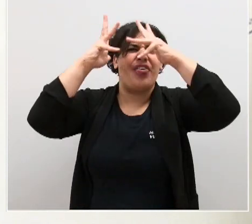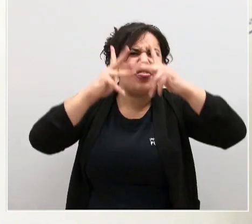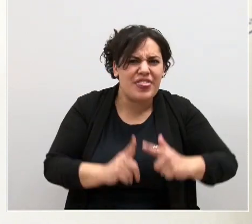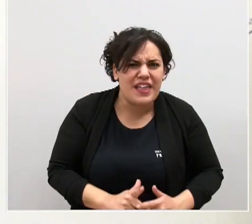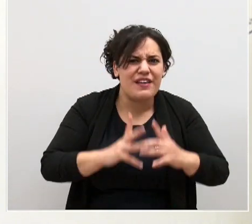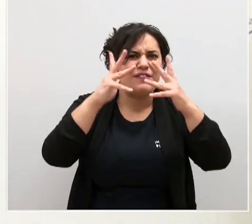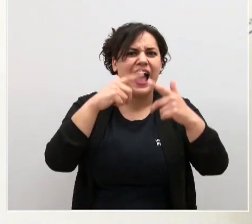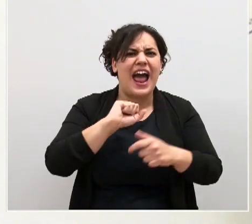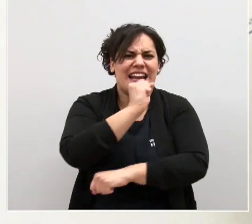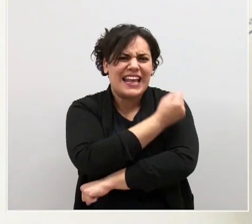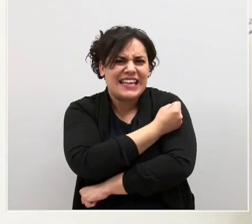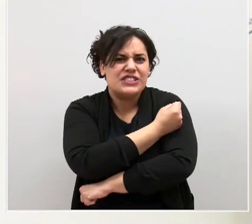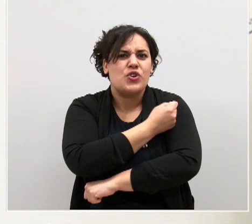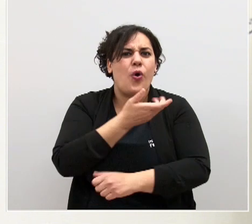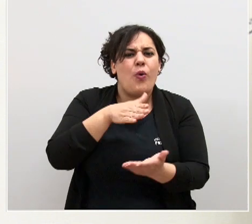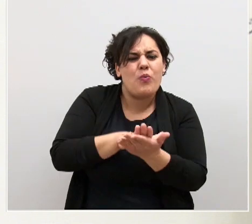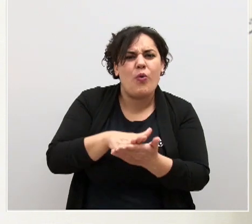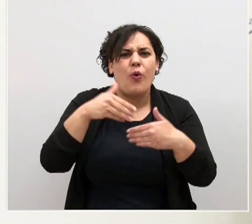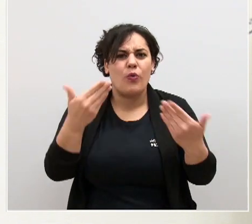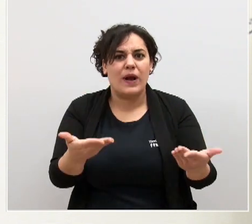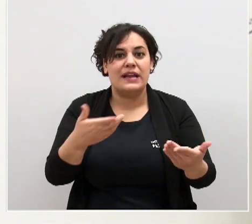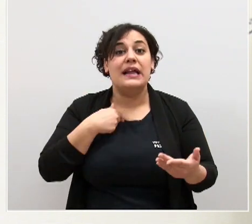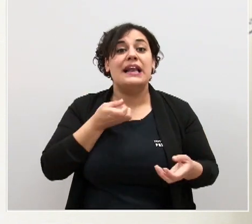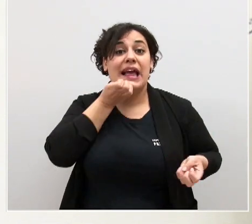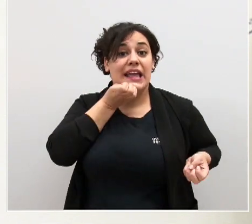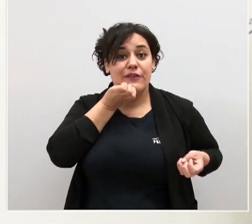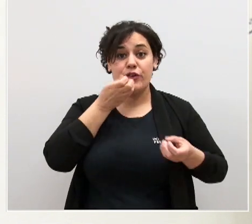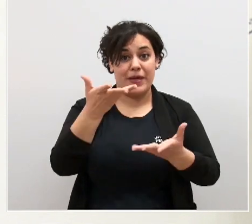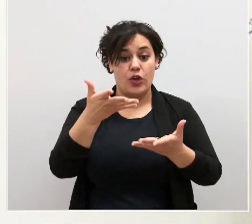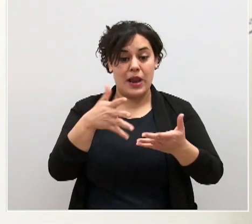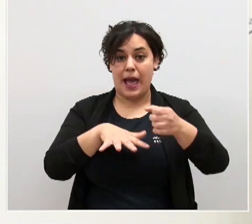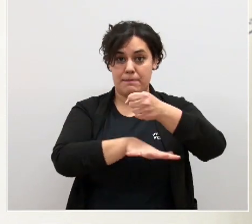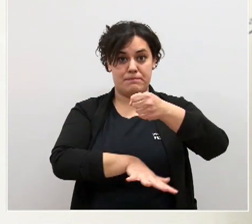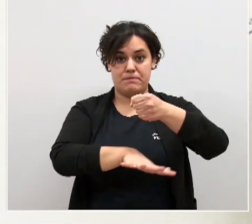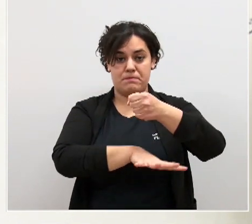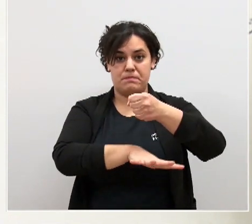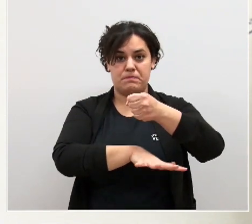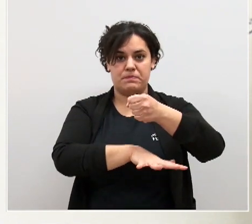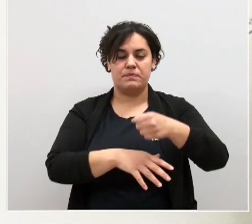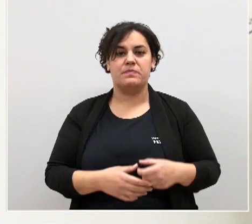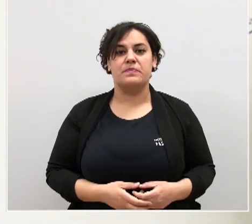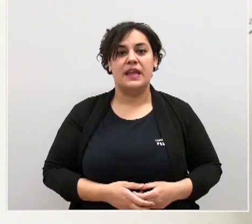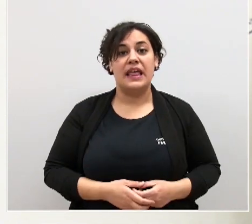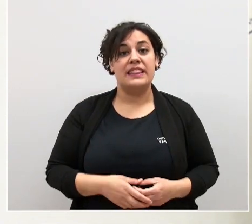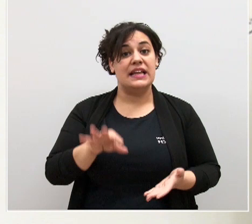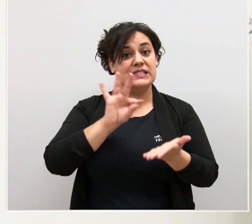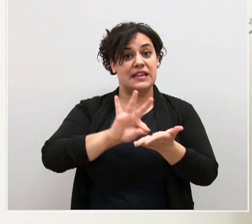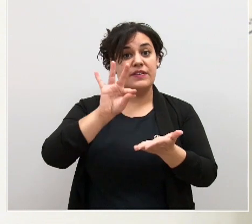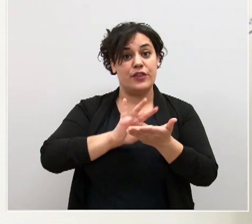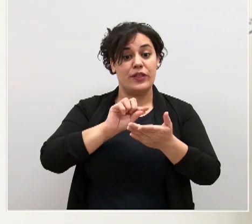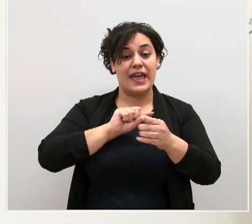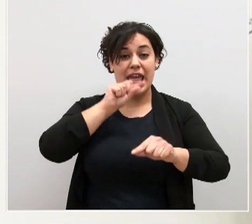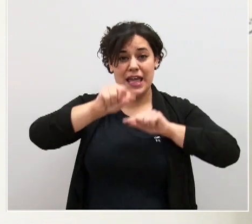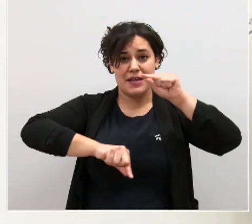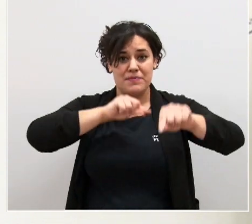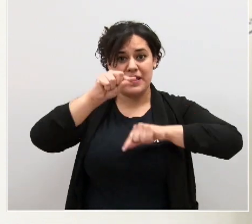con motivo de esta crisis. Las fuentes de información en base a las que el Servicio de Epidemiología